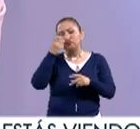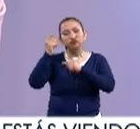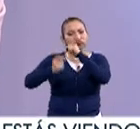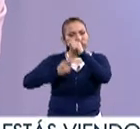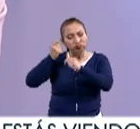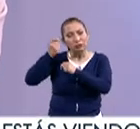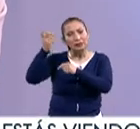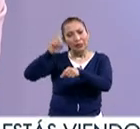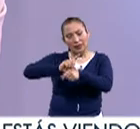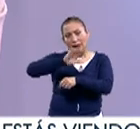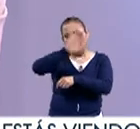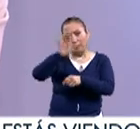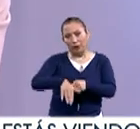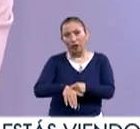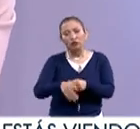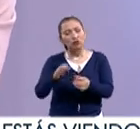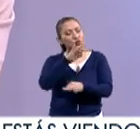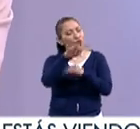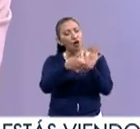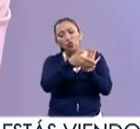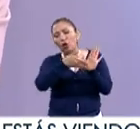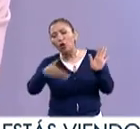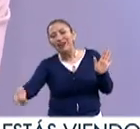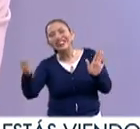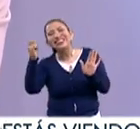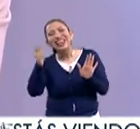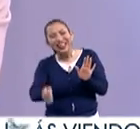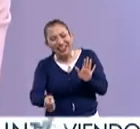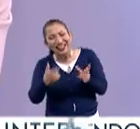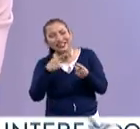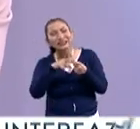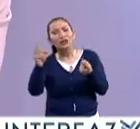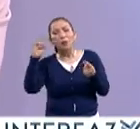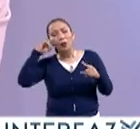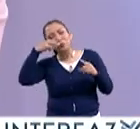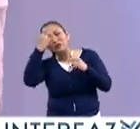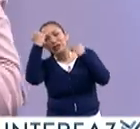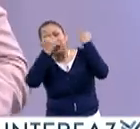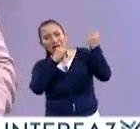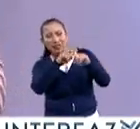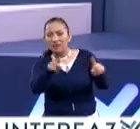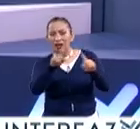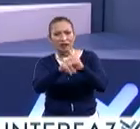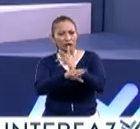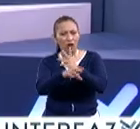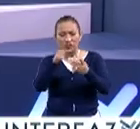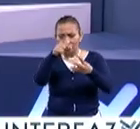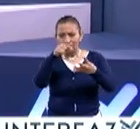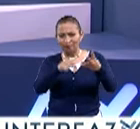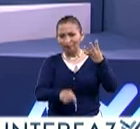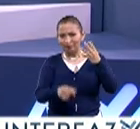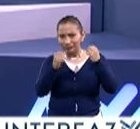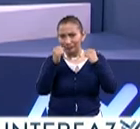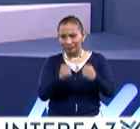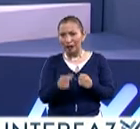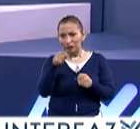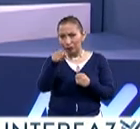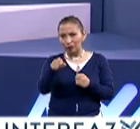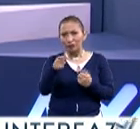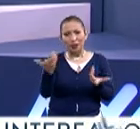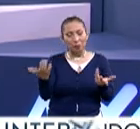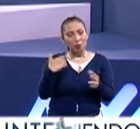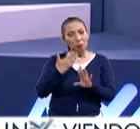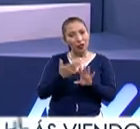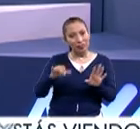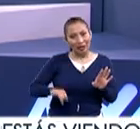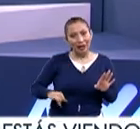tradiciones, este día, el Día de Muertos, todo lo que involucra, la cosmovisión, en fin, muchos aspectos que seguramente usted va